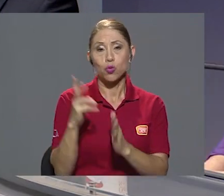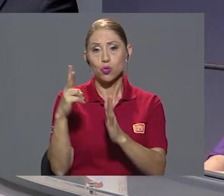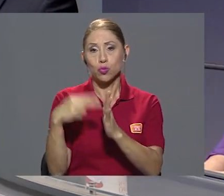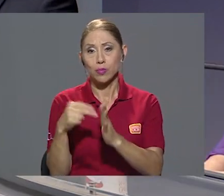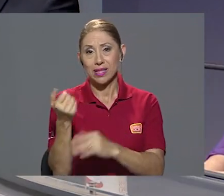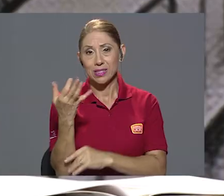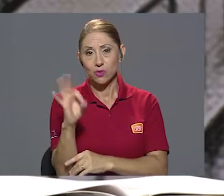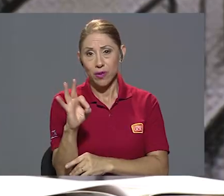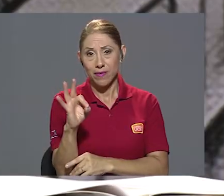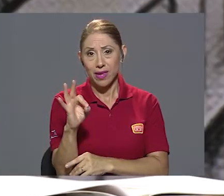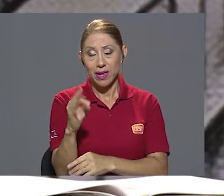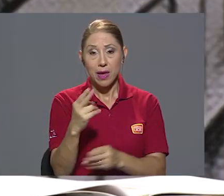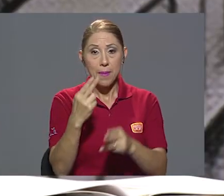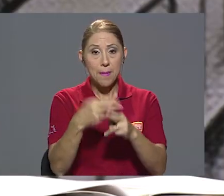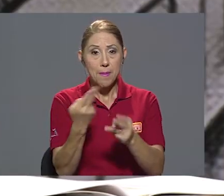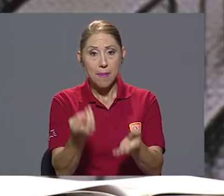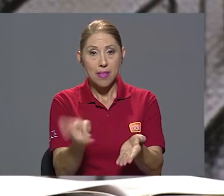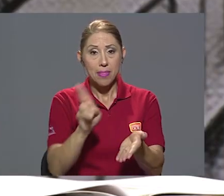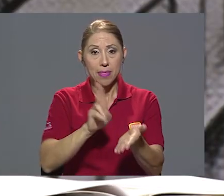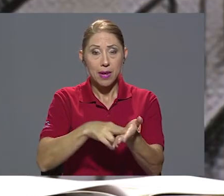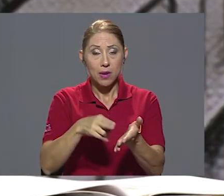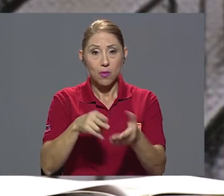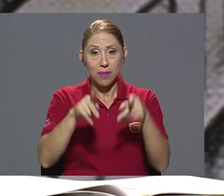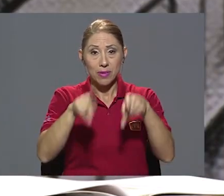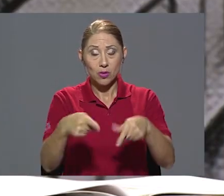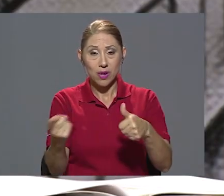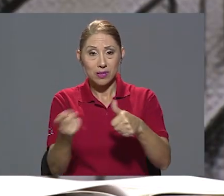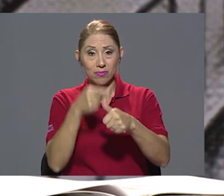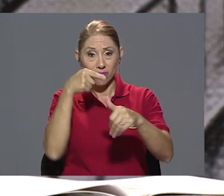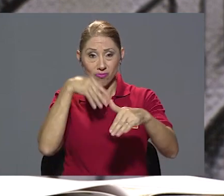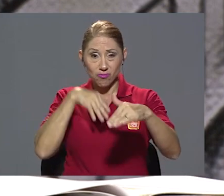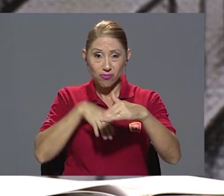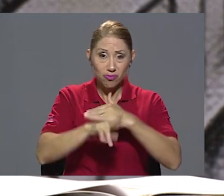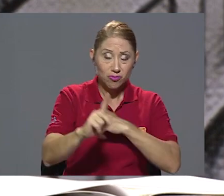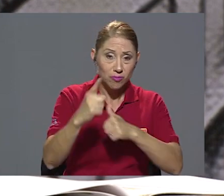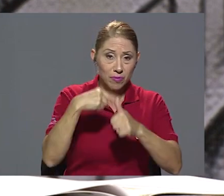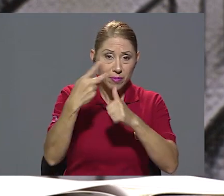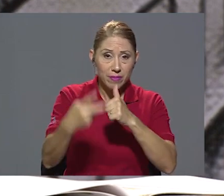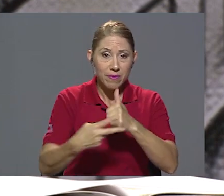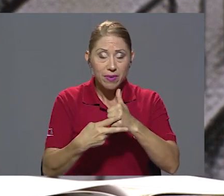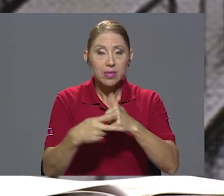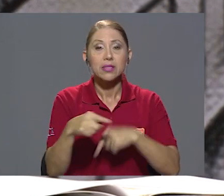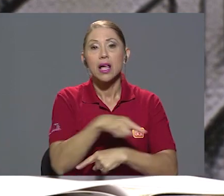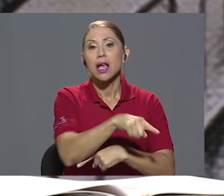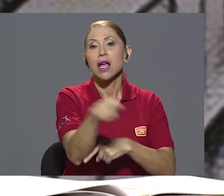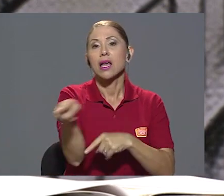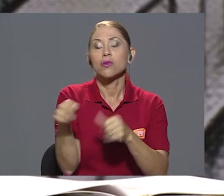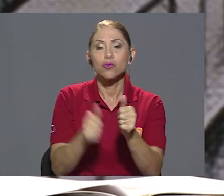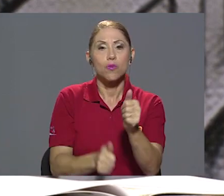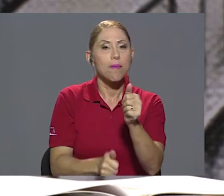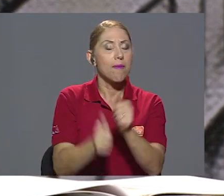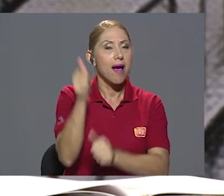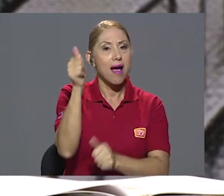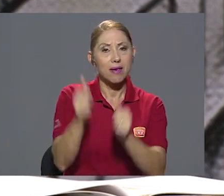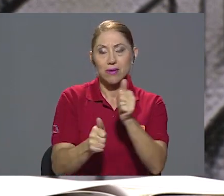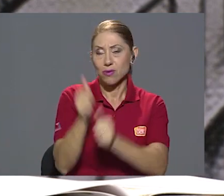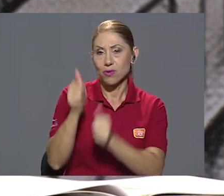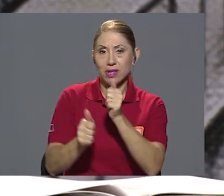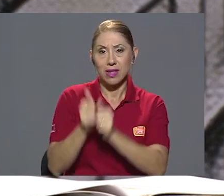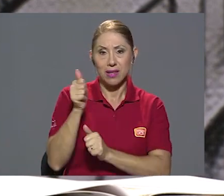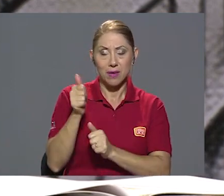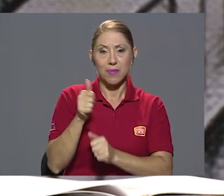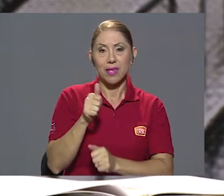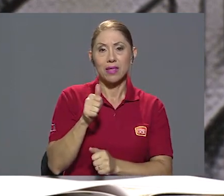2018-2019, de primer ingreso es una población mayoritariamente, que les decía hace un rato a